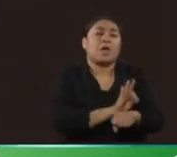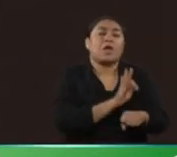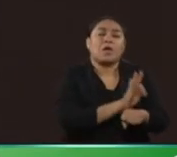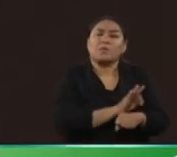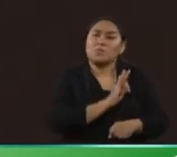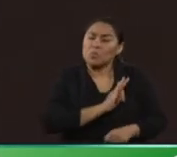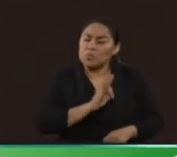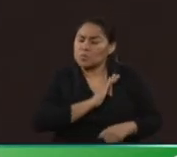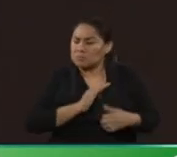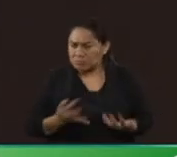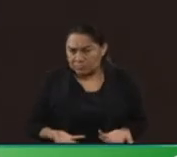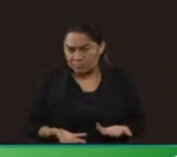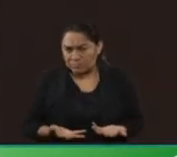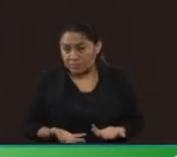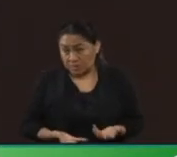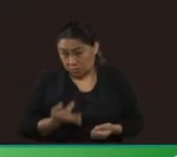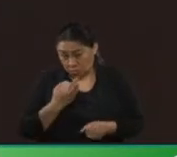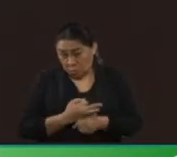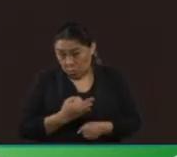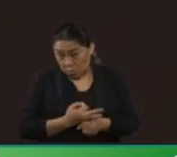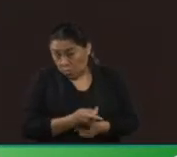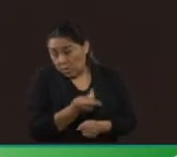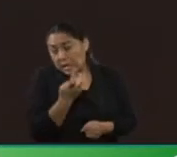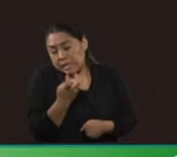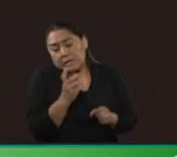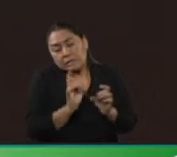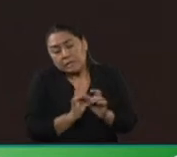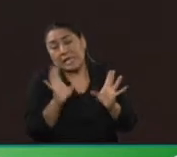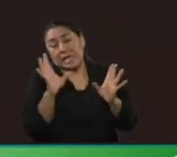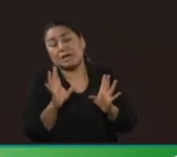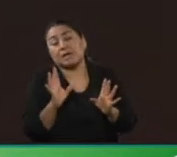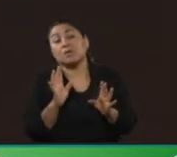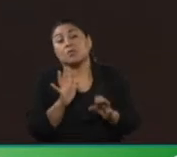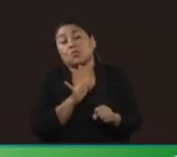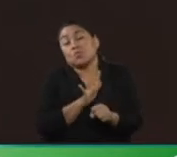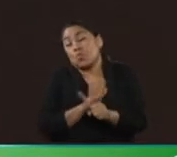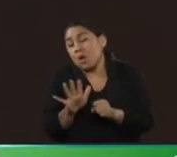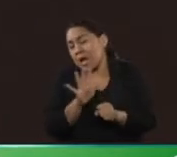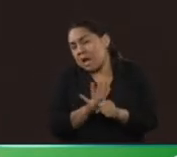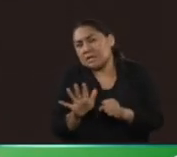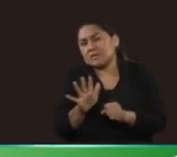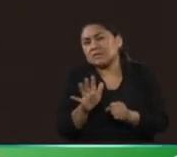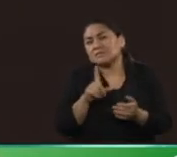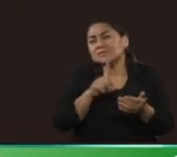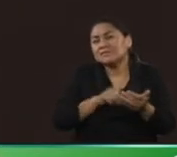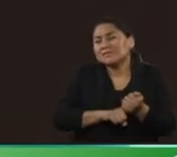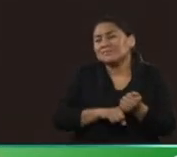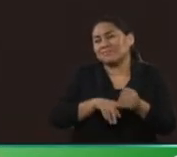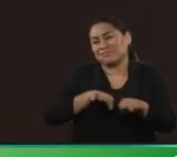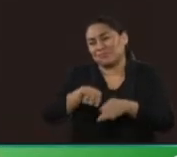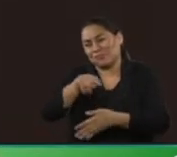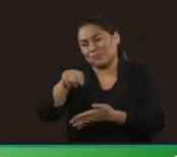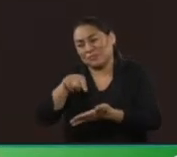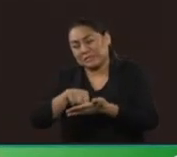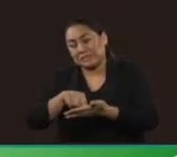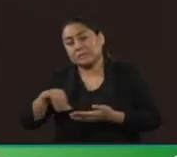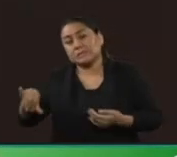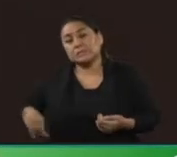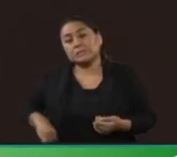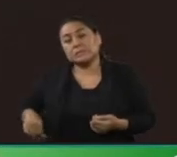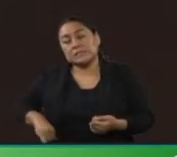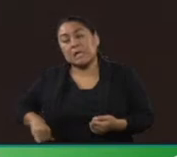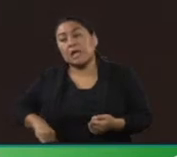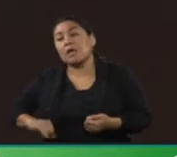decisiones estamos abriendo las puertas para que los intereses más oscuros del mundo laboral se